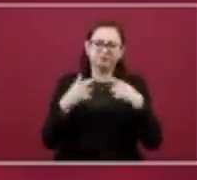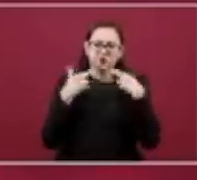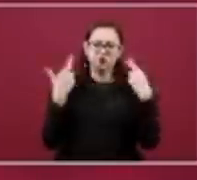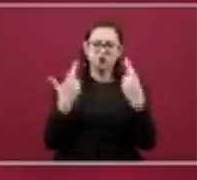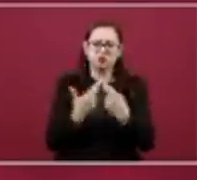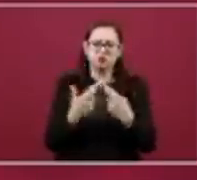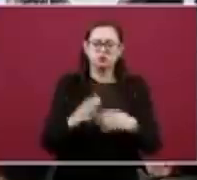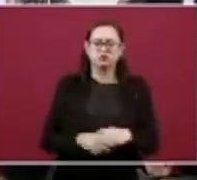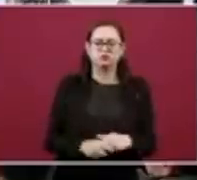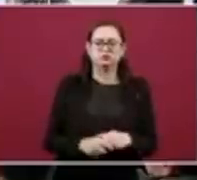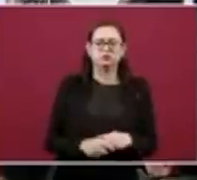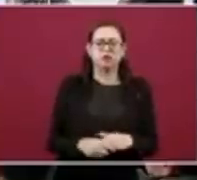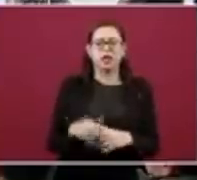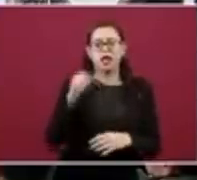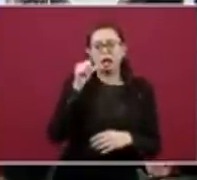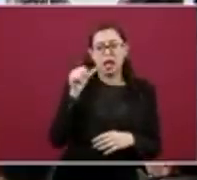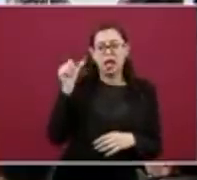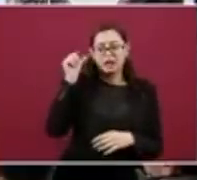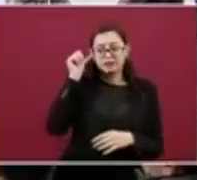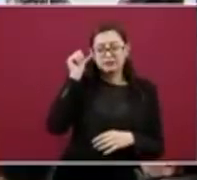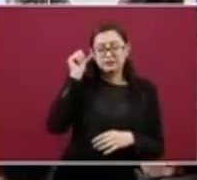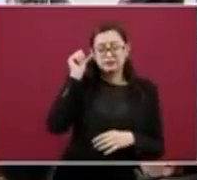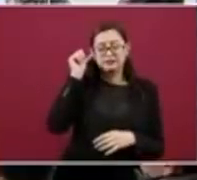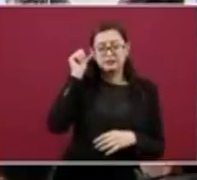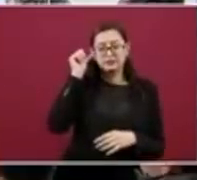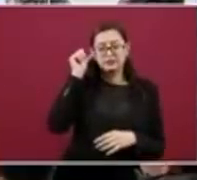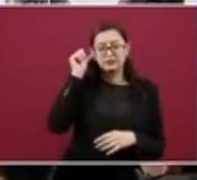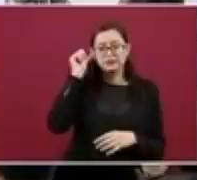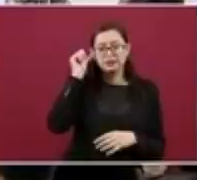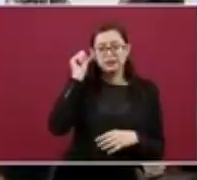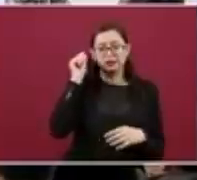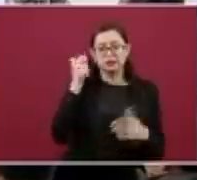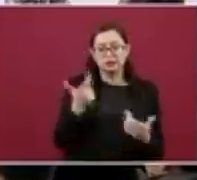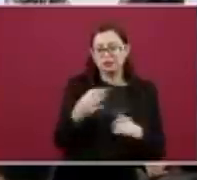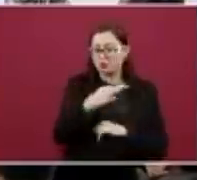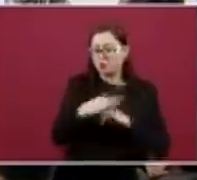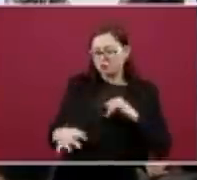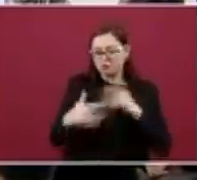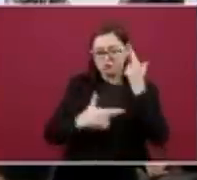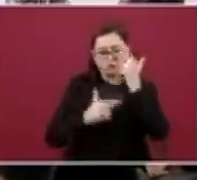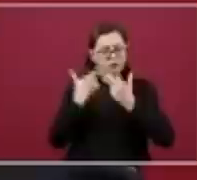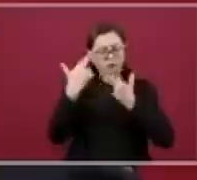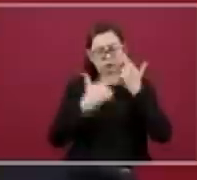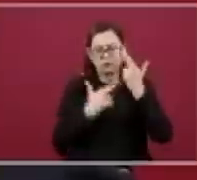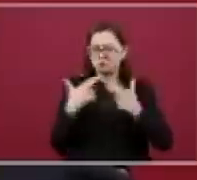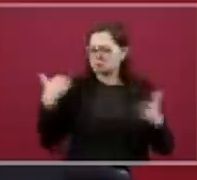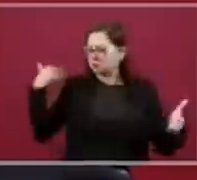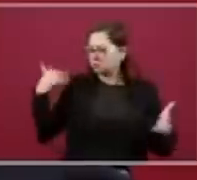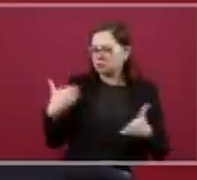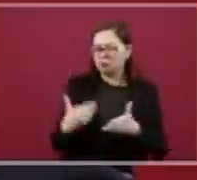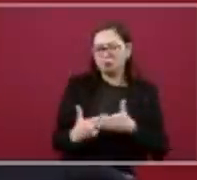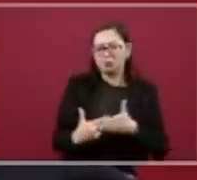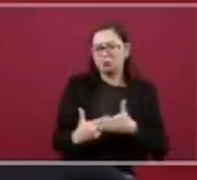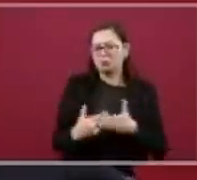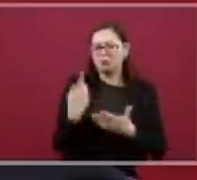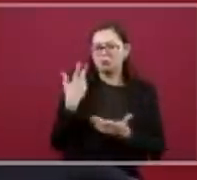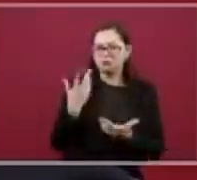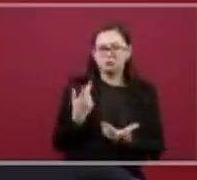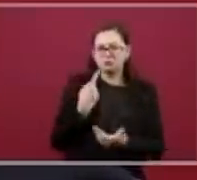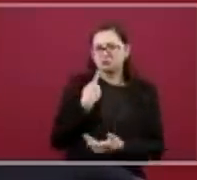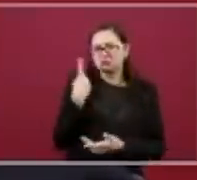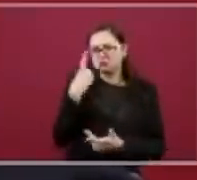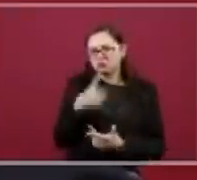ayer que se hizo la evaluación final. Pero no existe ningún